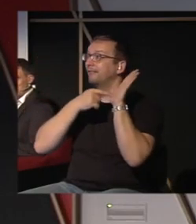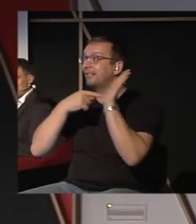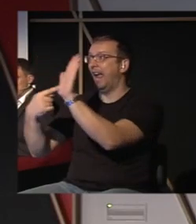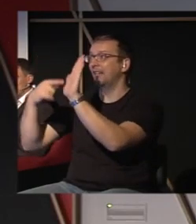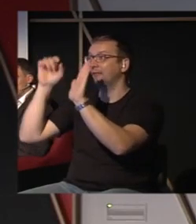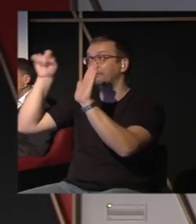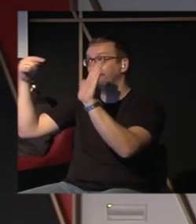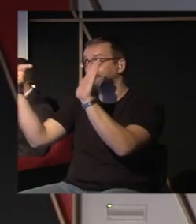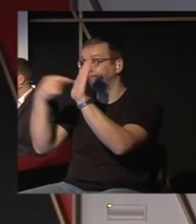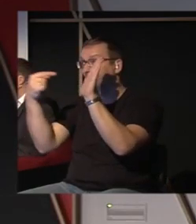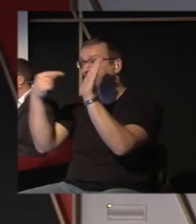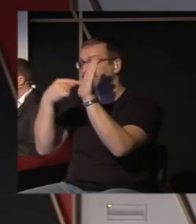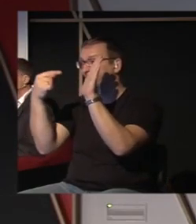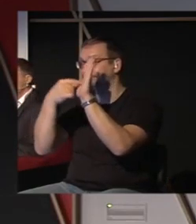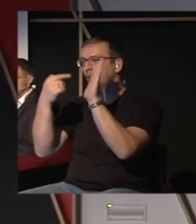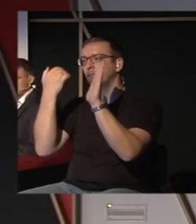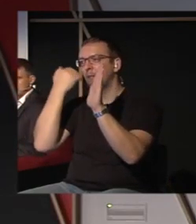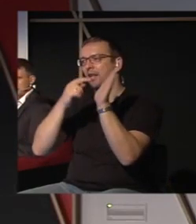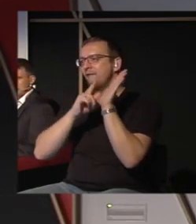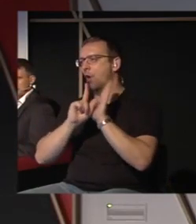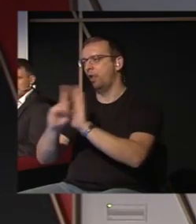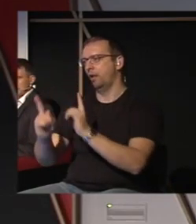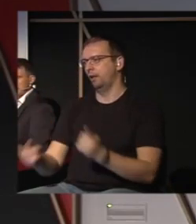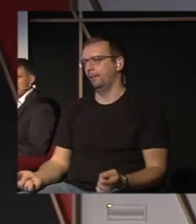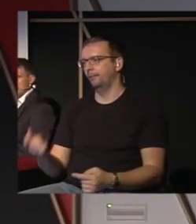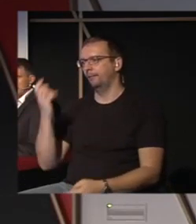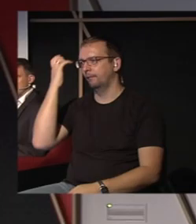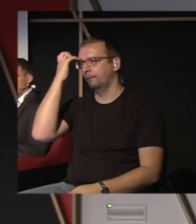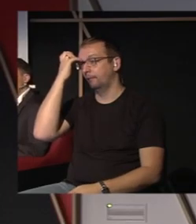you have any questions to our panelists.